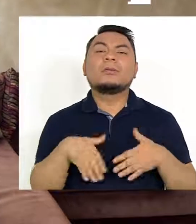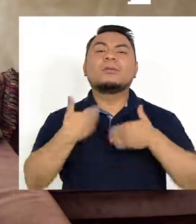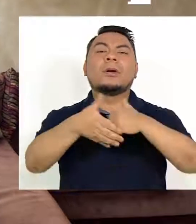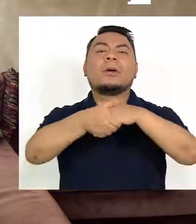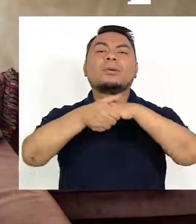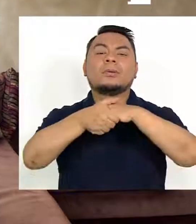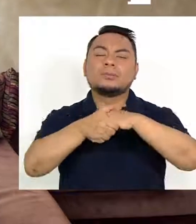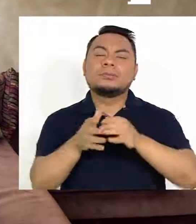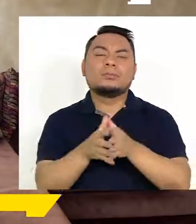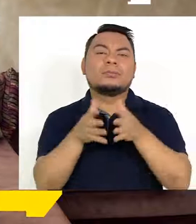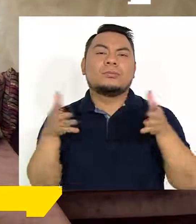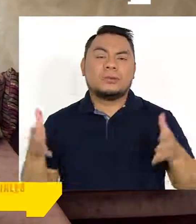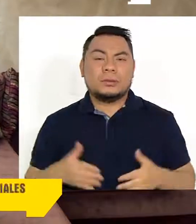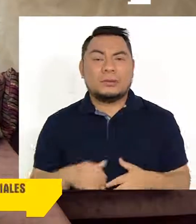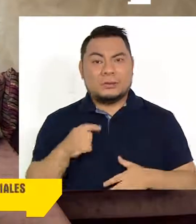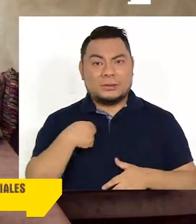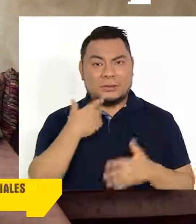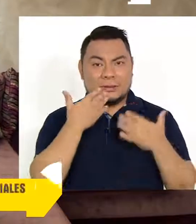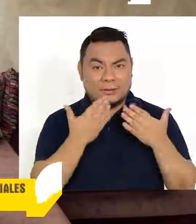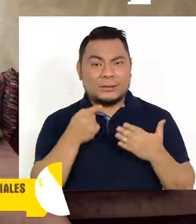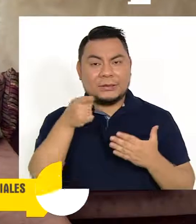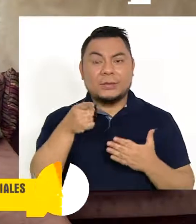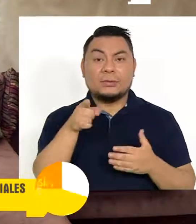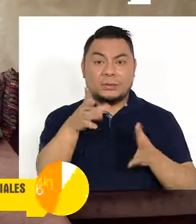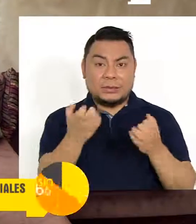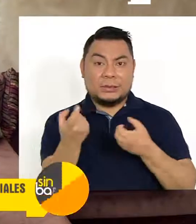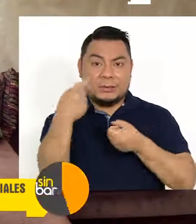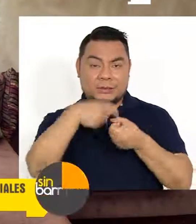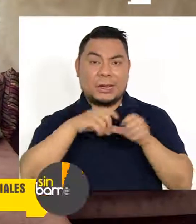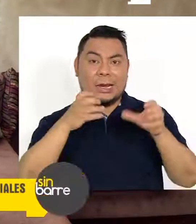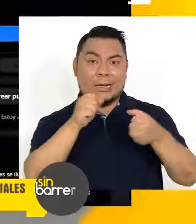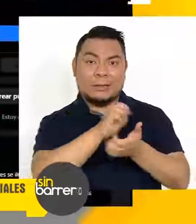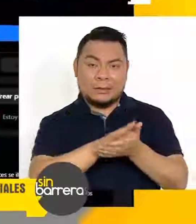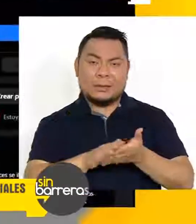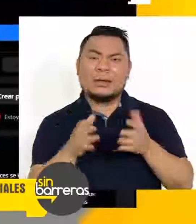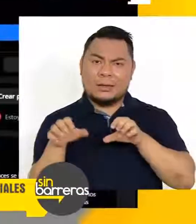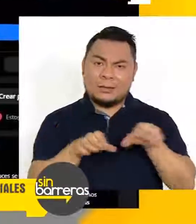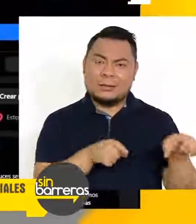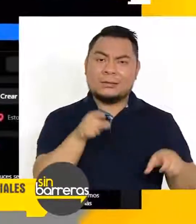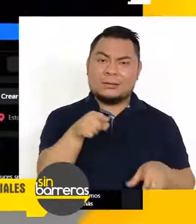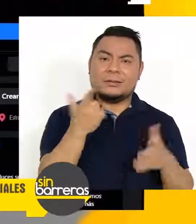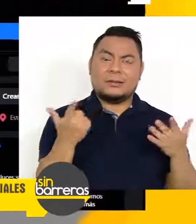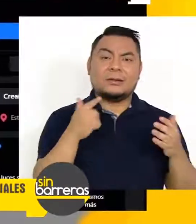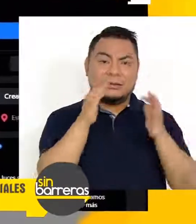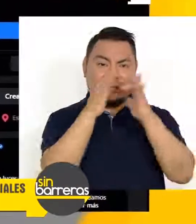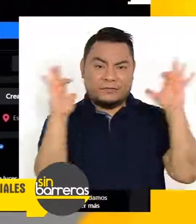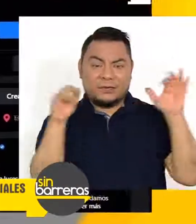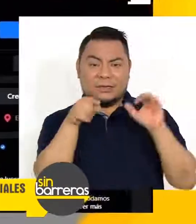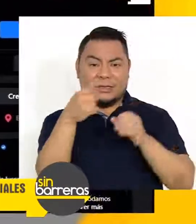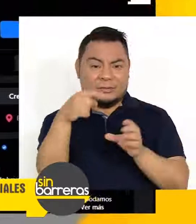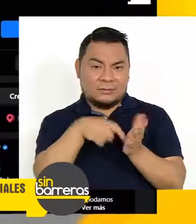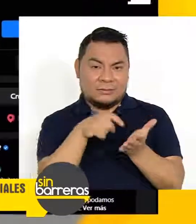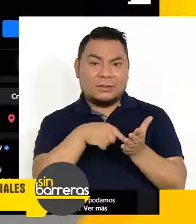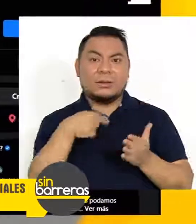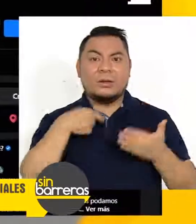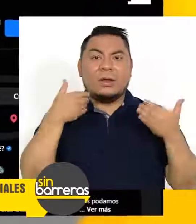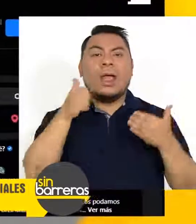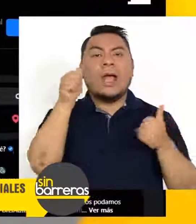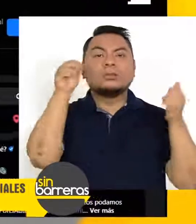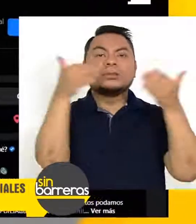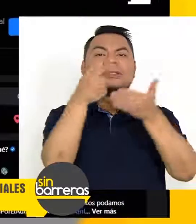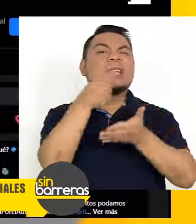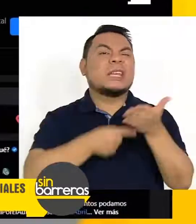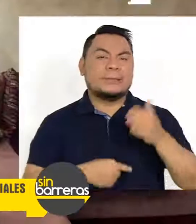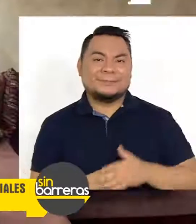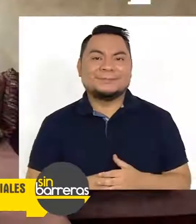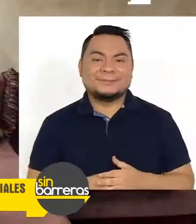envío un saludo muy grande. Si quieren entrar a nuestros talleres gratuitos, háganlo a través de nuestras redes sociales. Soy